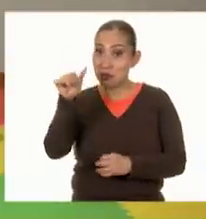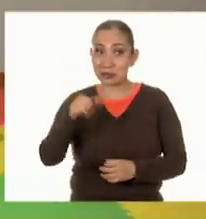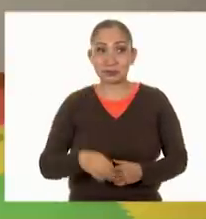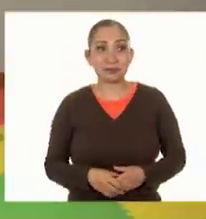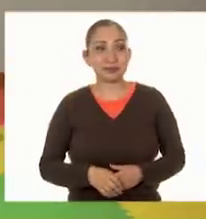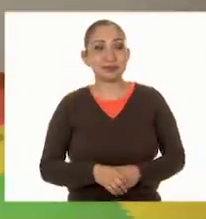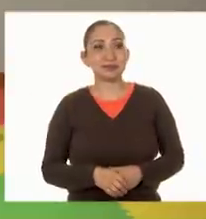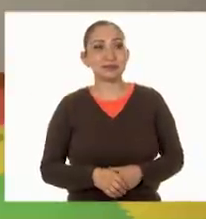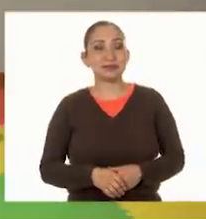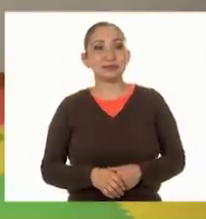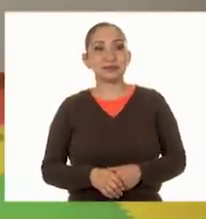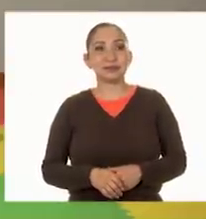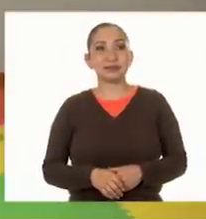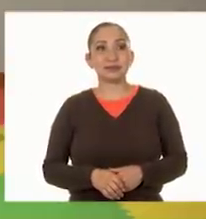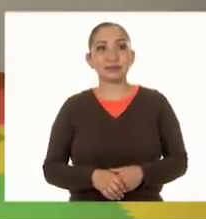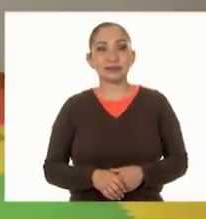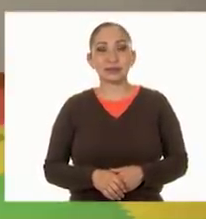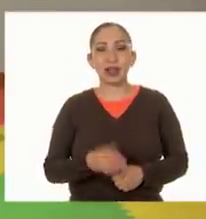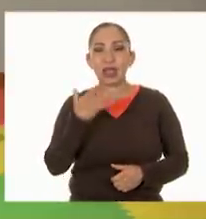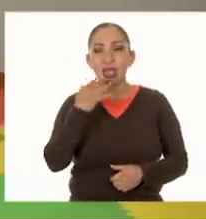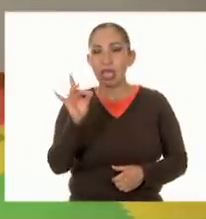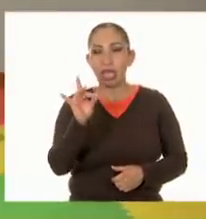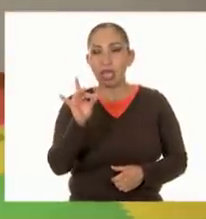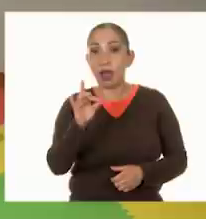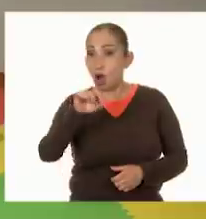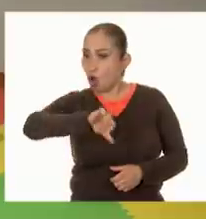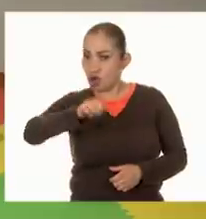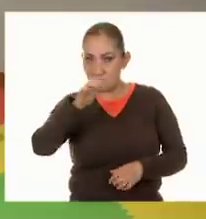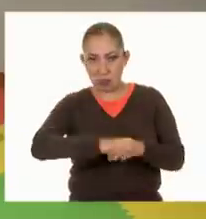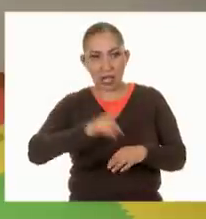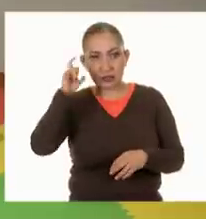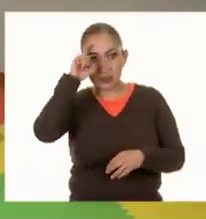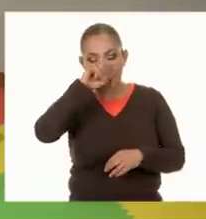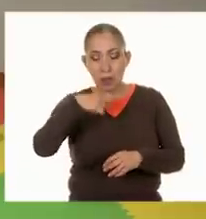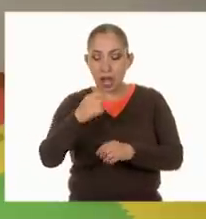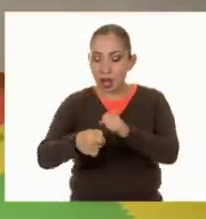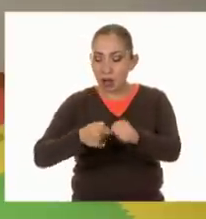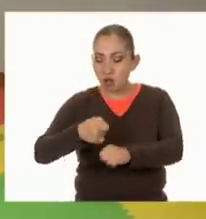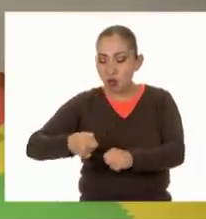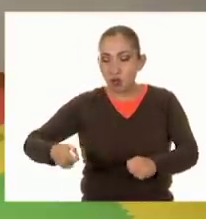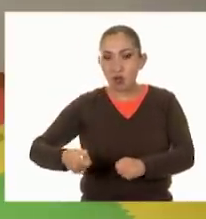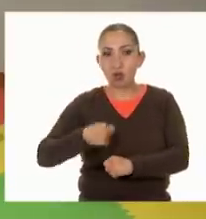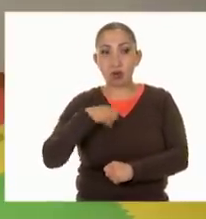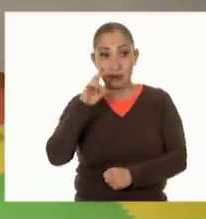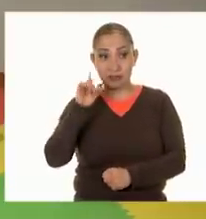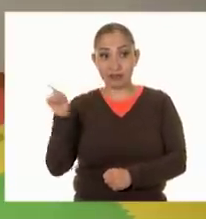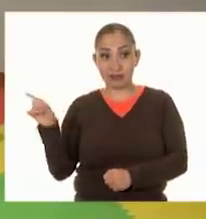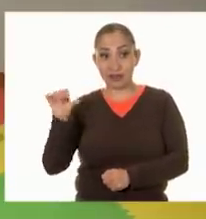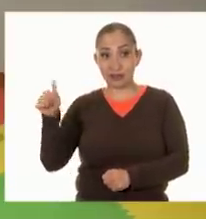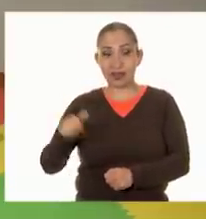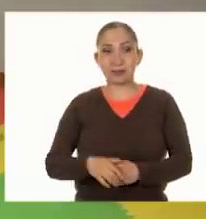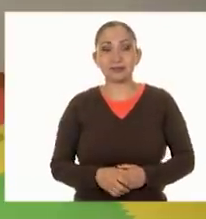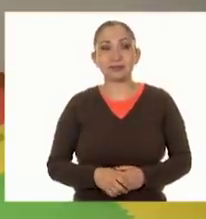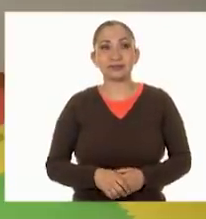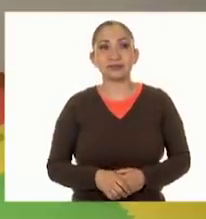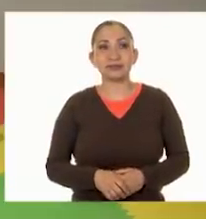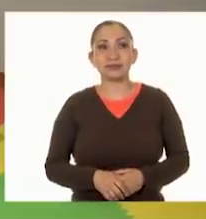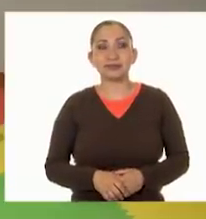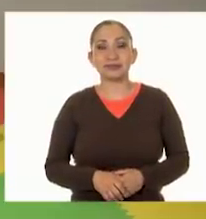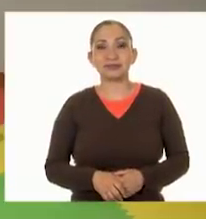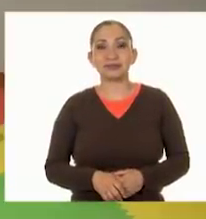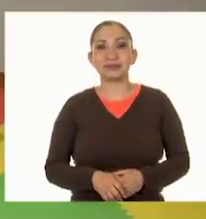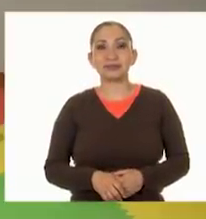Aún es sencillo, trata de ponértelo en la rodilla y levantando una pierna tratar de